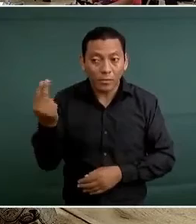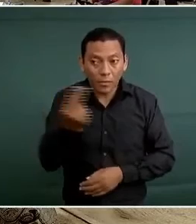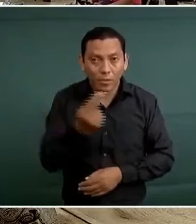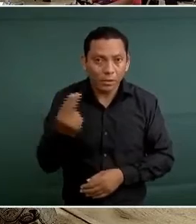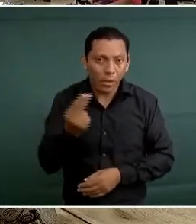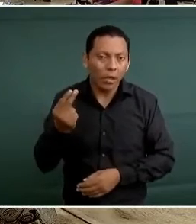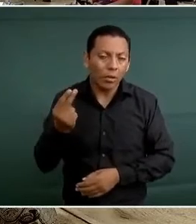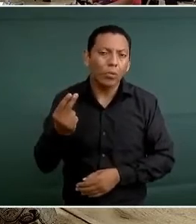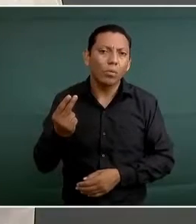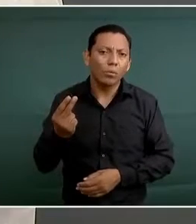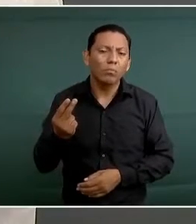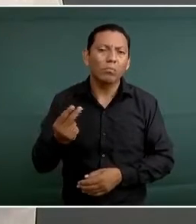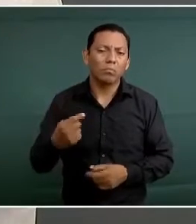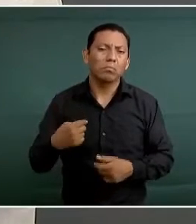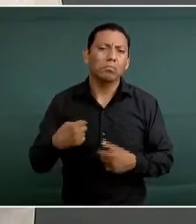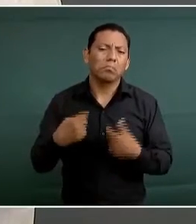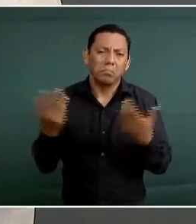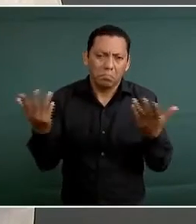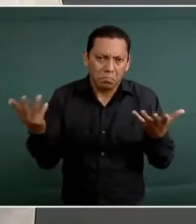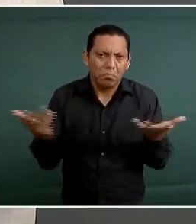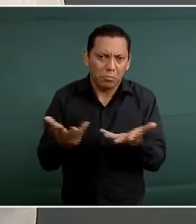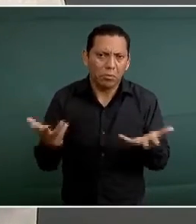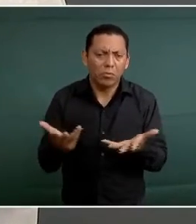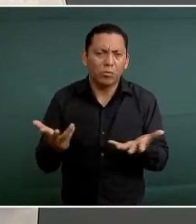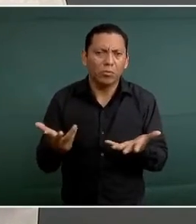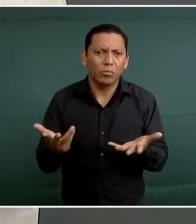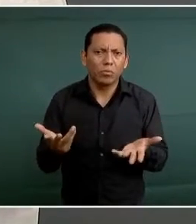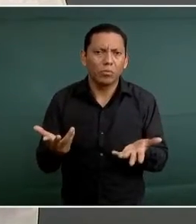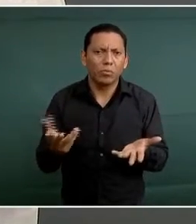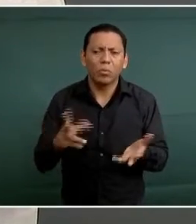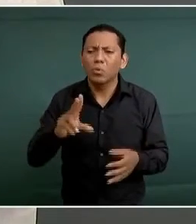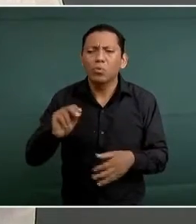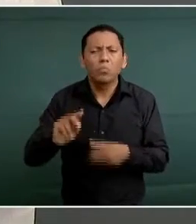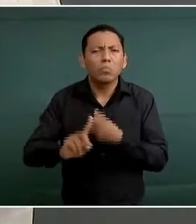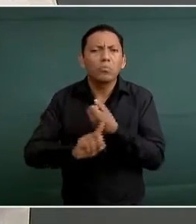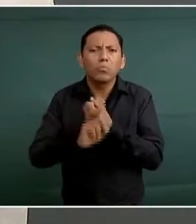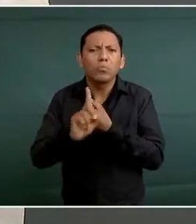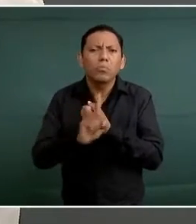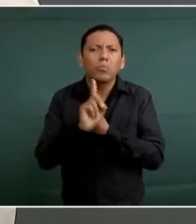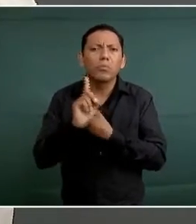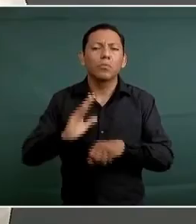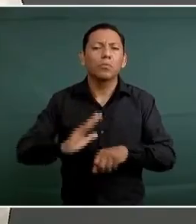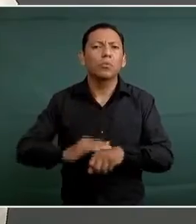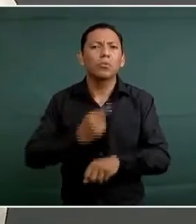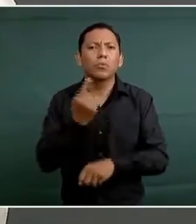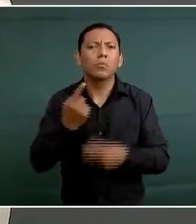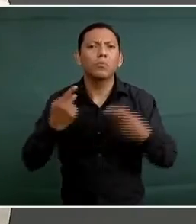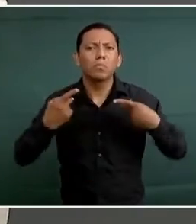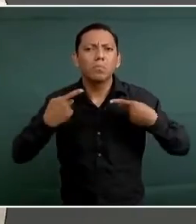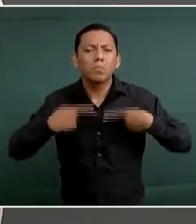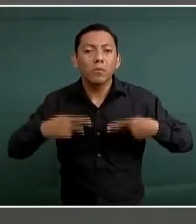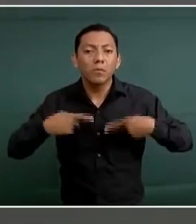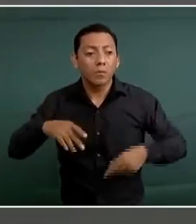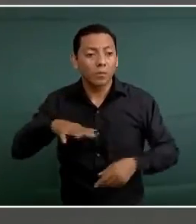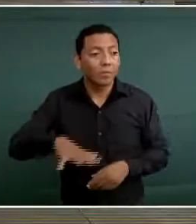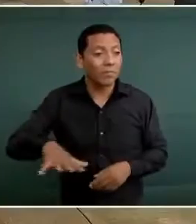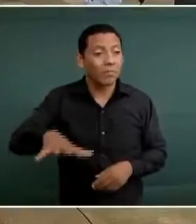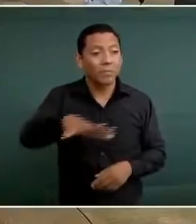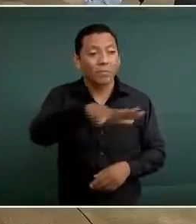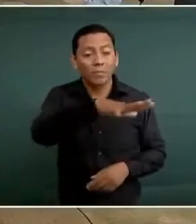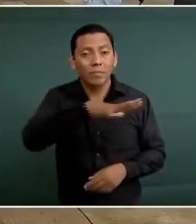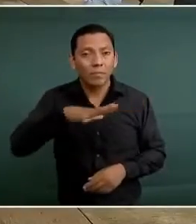y no tenemos mayor problema porque la gente a pesar de que